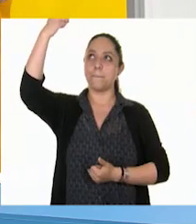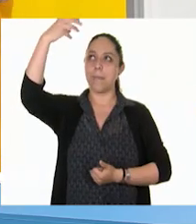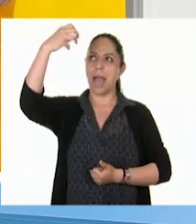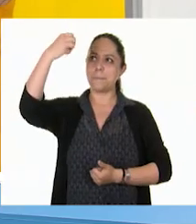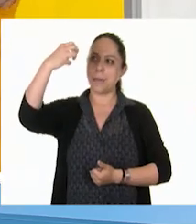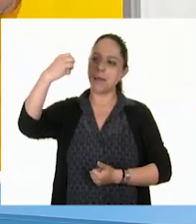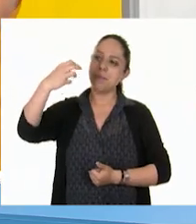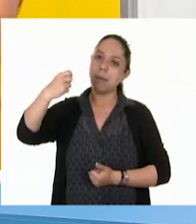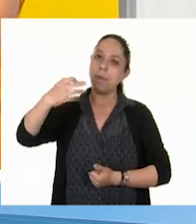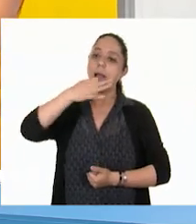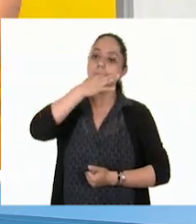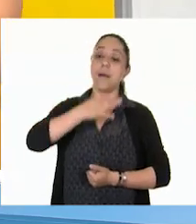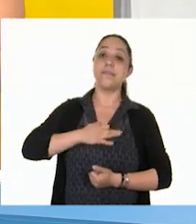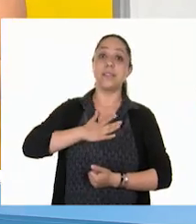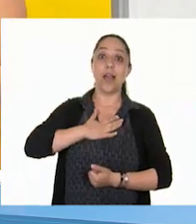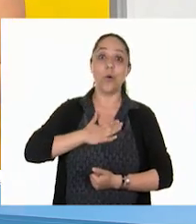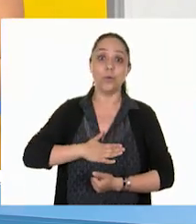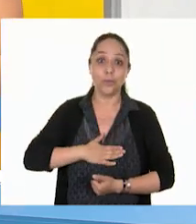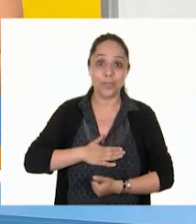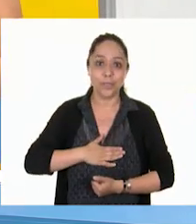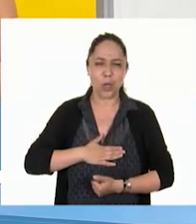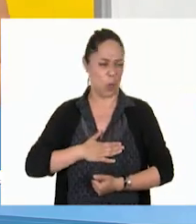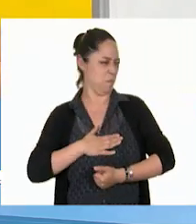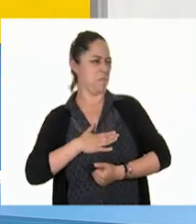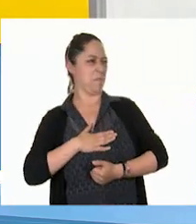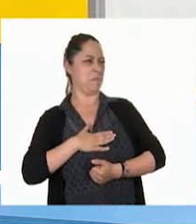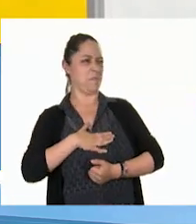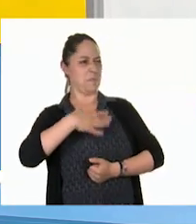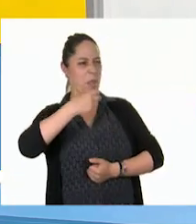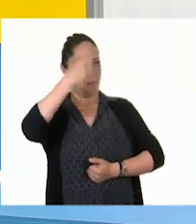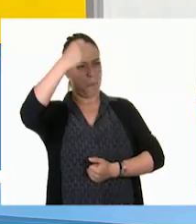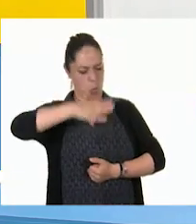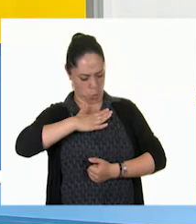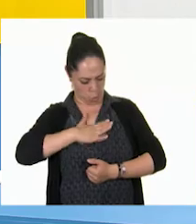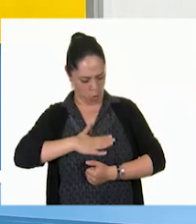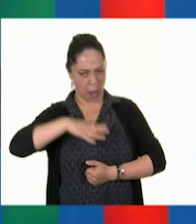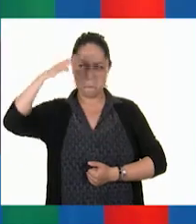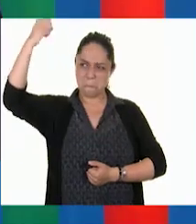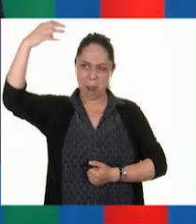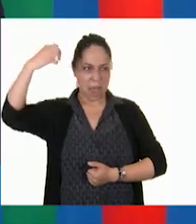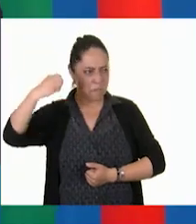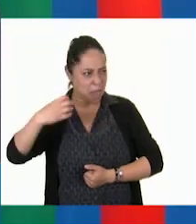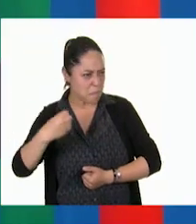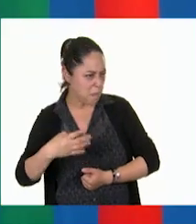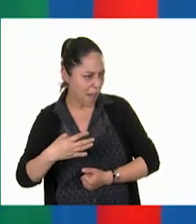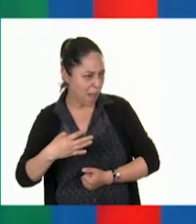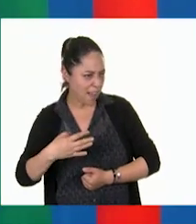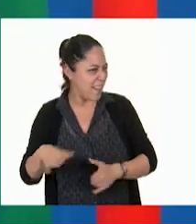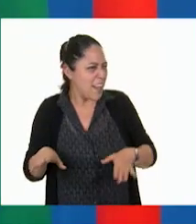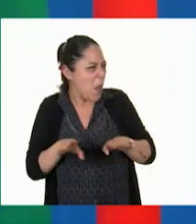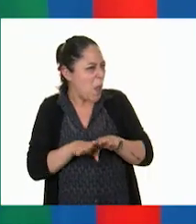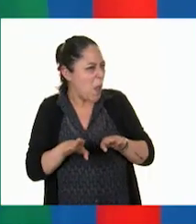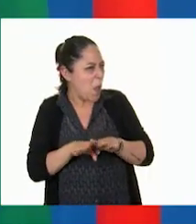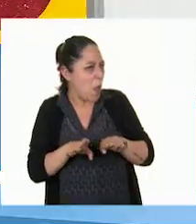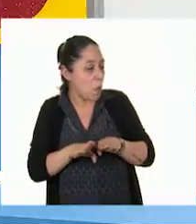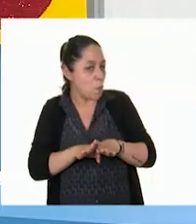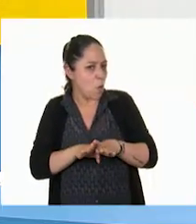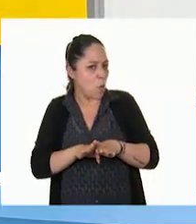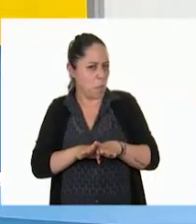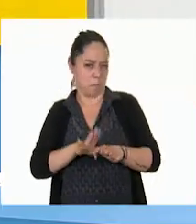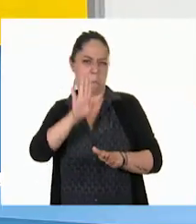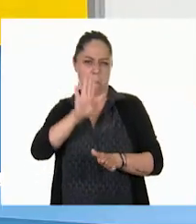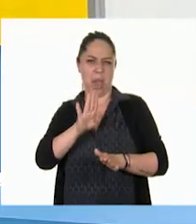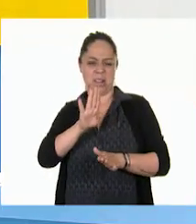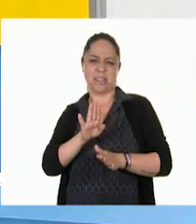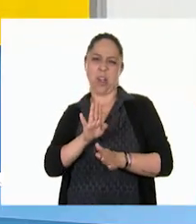la justicia. ¿Al semáforo de la justicia, maestra? Eso suena como de superhéroes, ¿no? Pues somos superhéroes